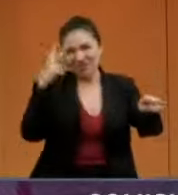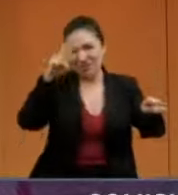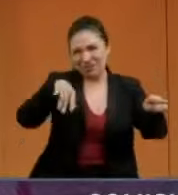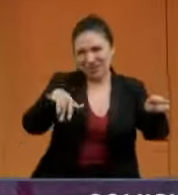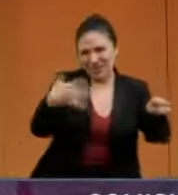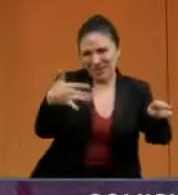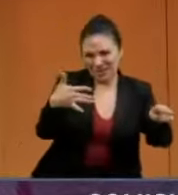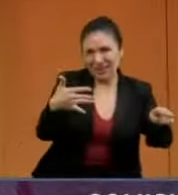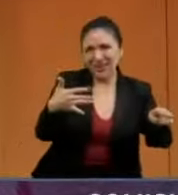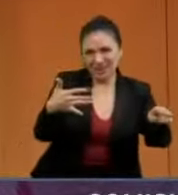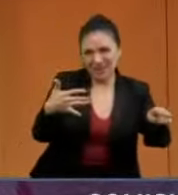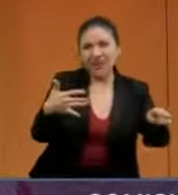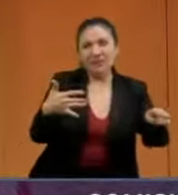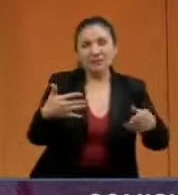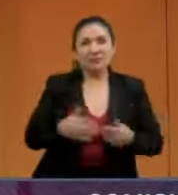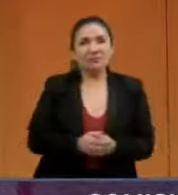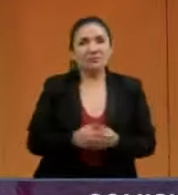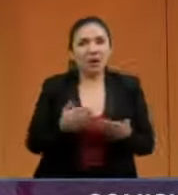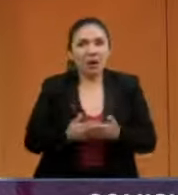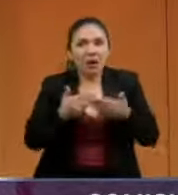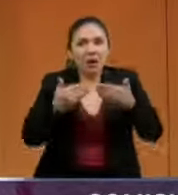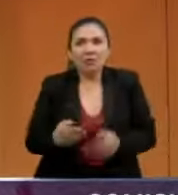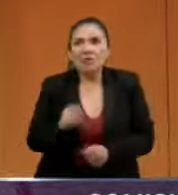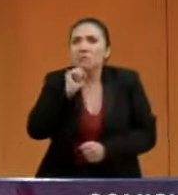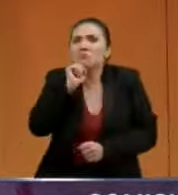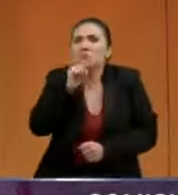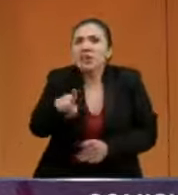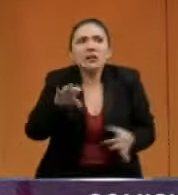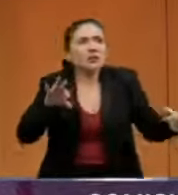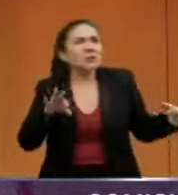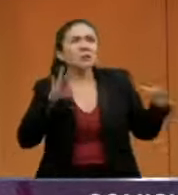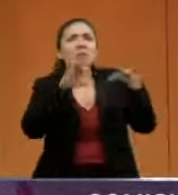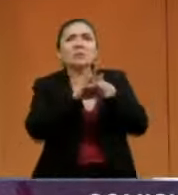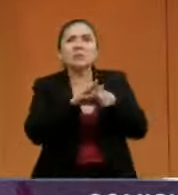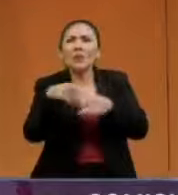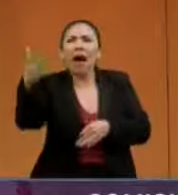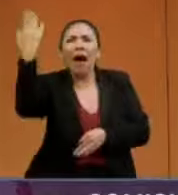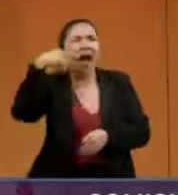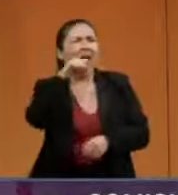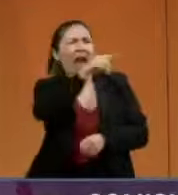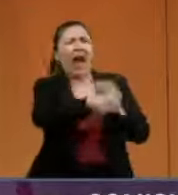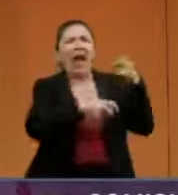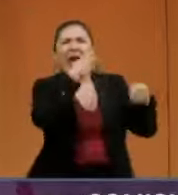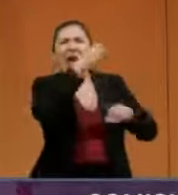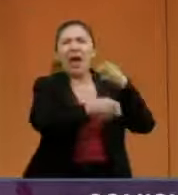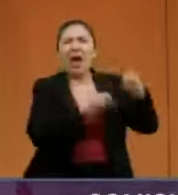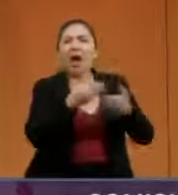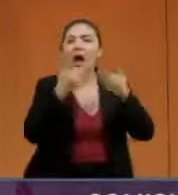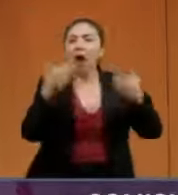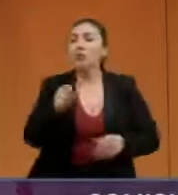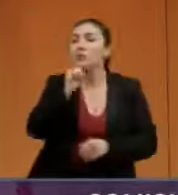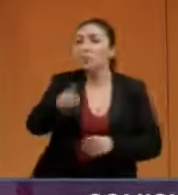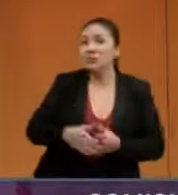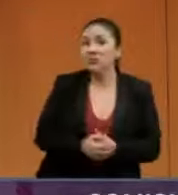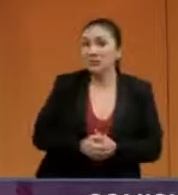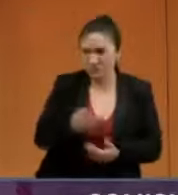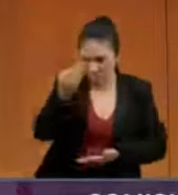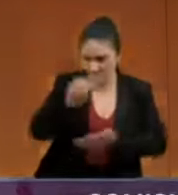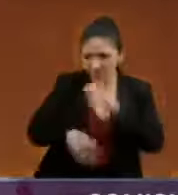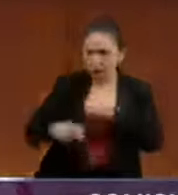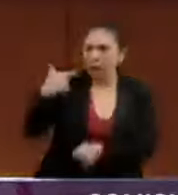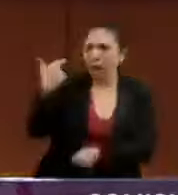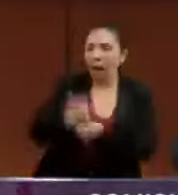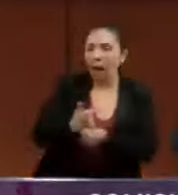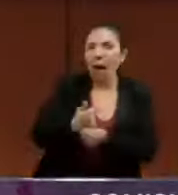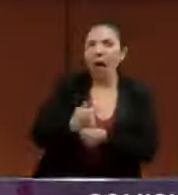2015, pero hoy se sirven de los vicios que antes denunciaban. Cero autocrítica y